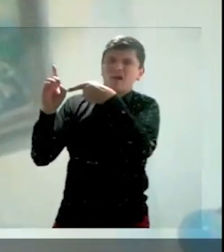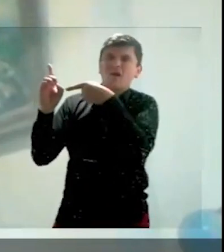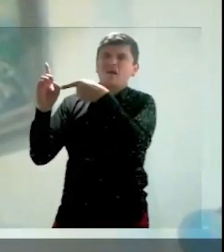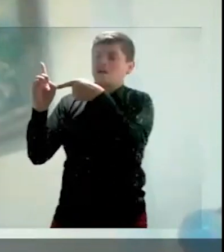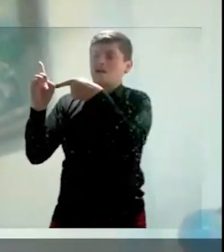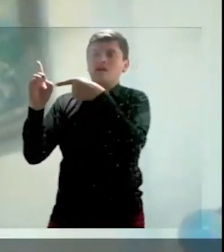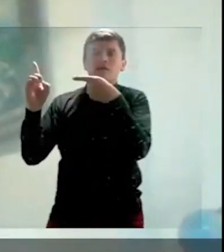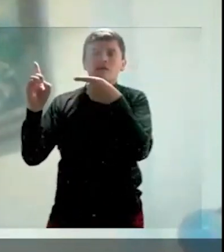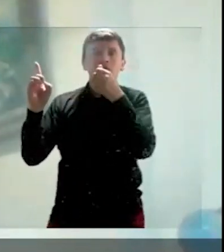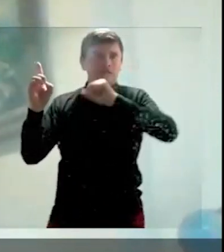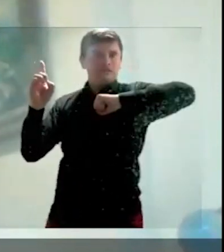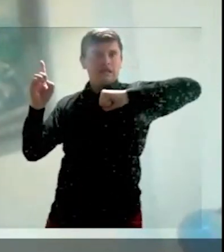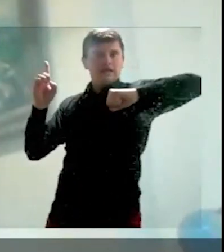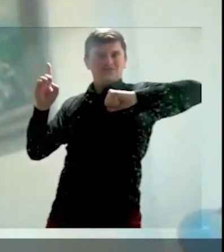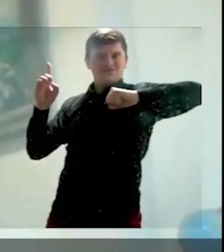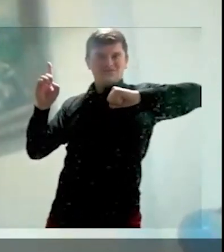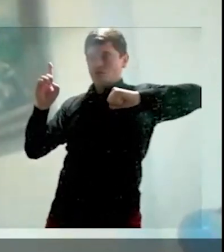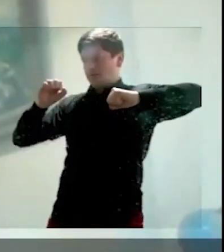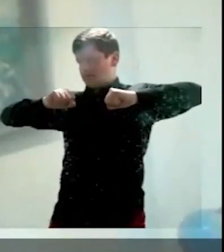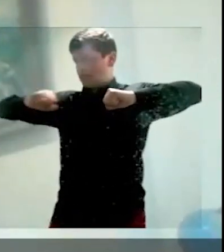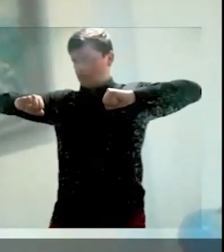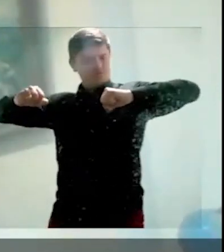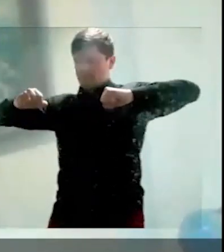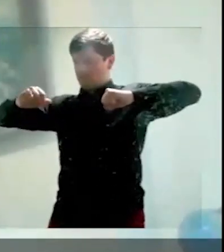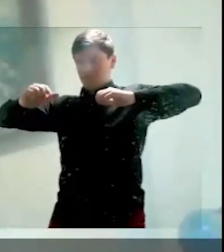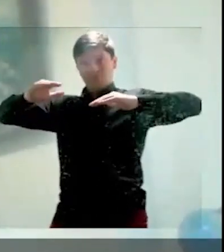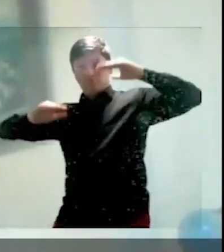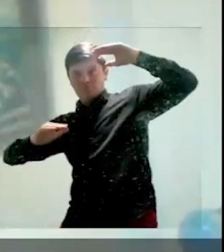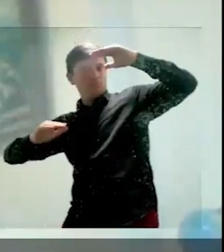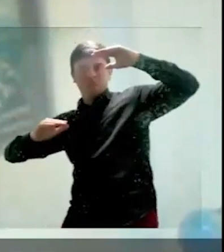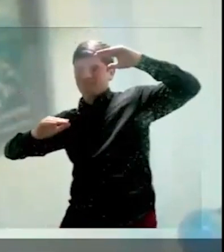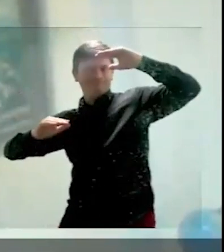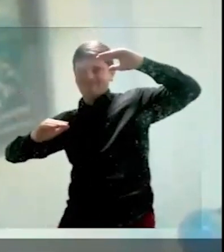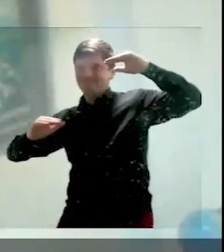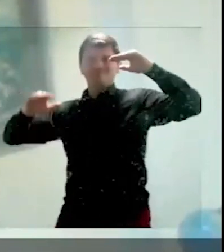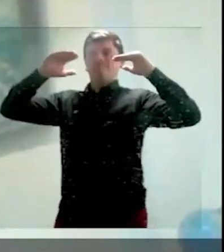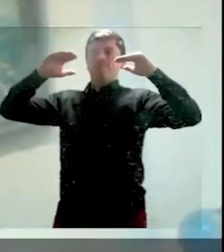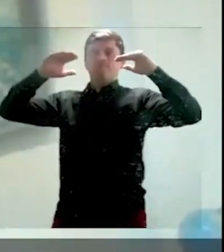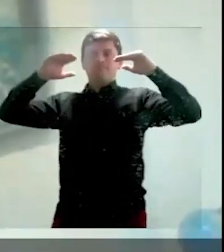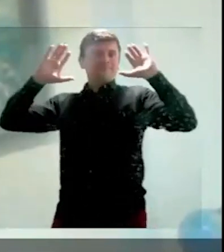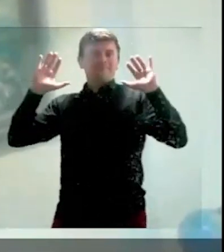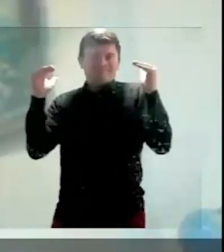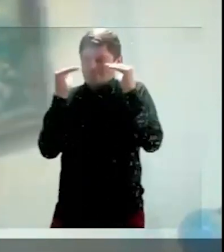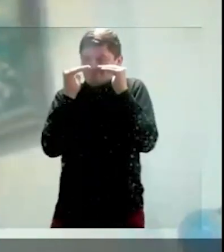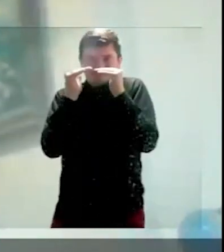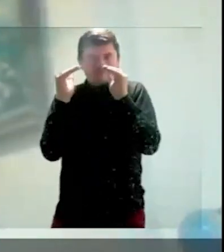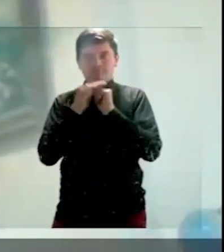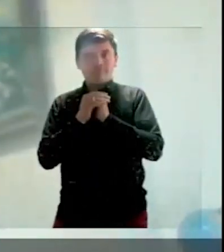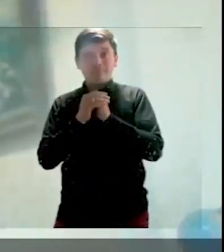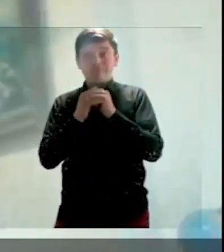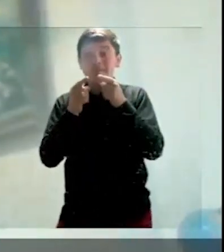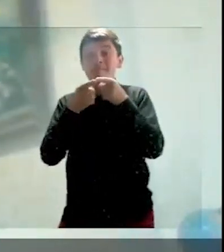igual de la misma categoría que los que están positivizados. Pero le digo, es un proceso, la expansión de derechos